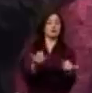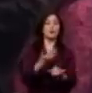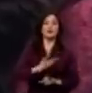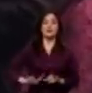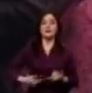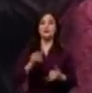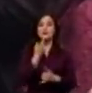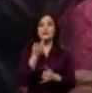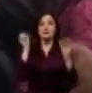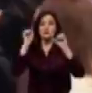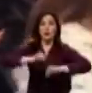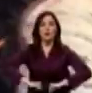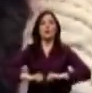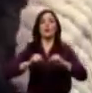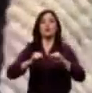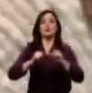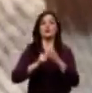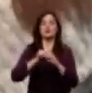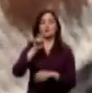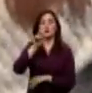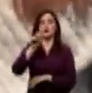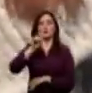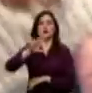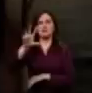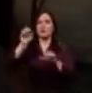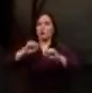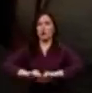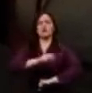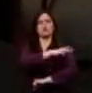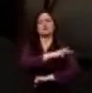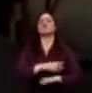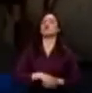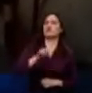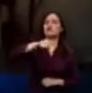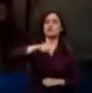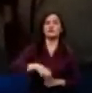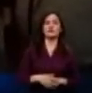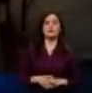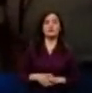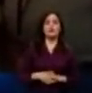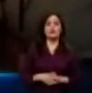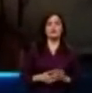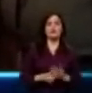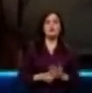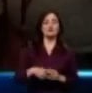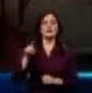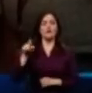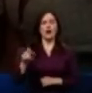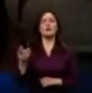habría mencionado la posibilidad de que Creo tenga un espacio en el CAL. La Alianza Suma, creo, ¿no es cierto?, debe